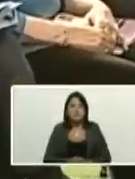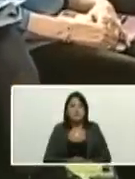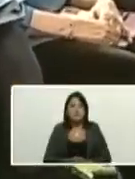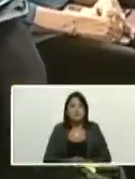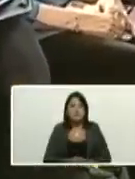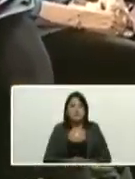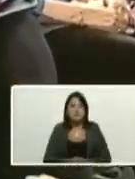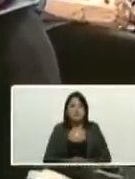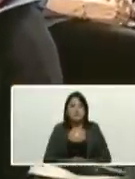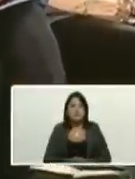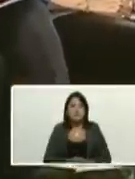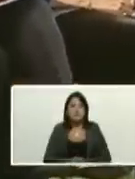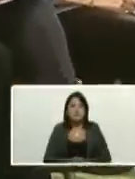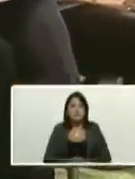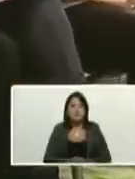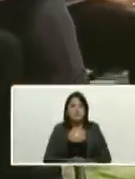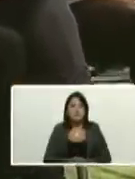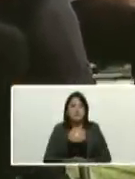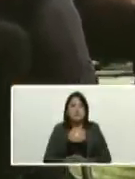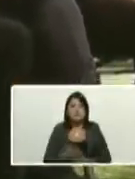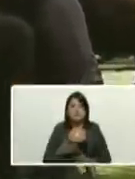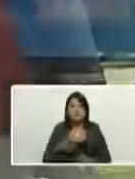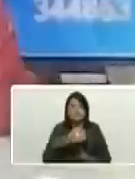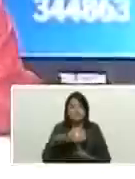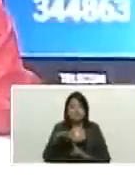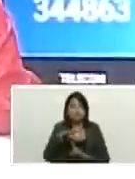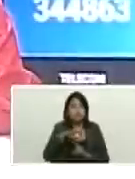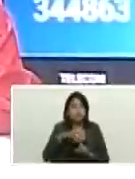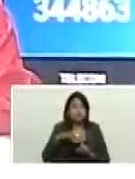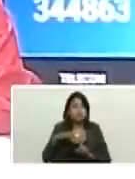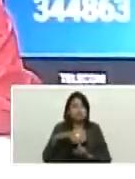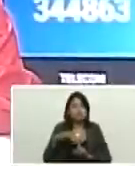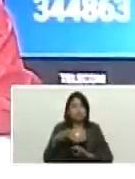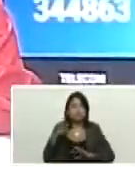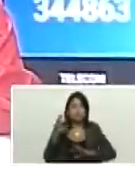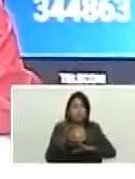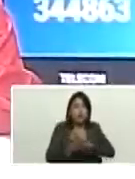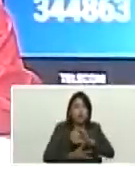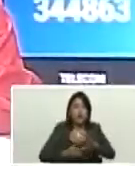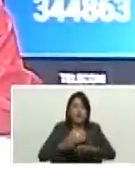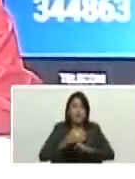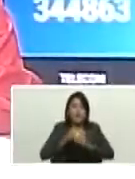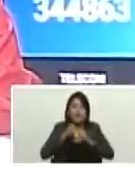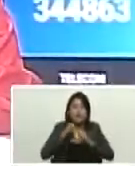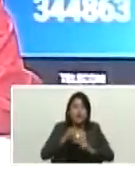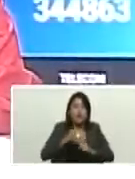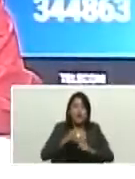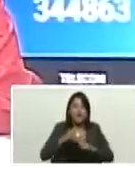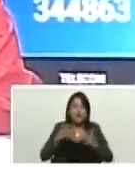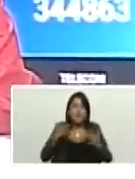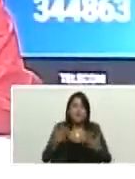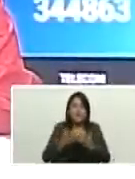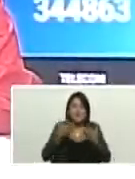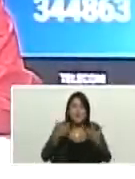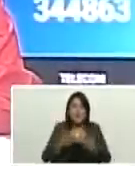Por un periodo de intensa conspiración, de agresiones sin límite.